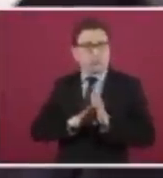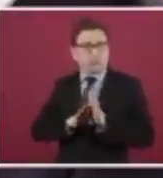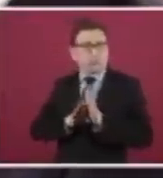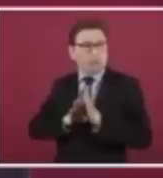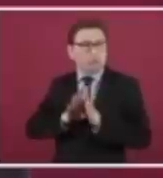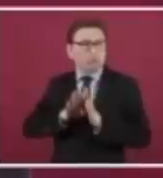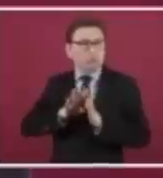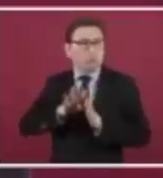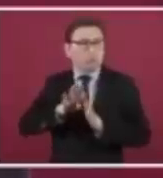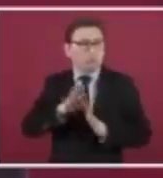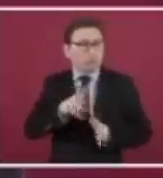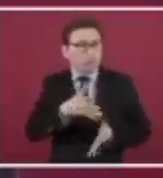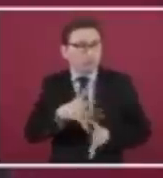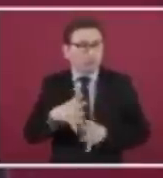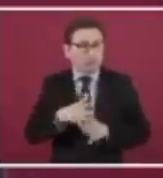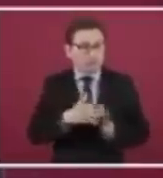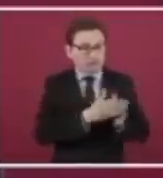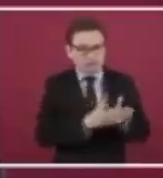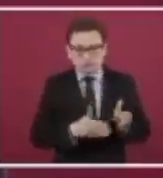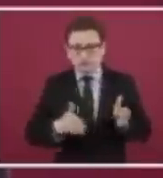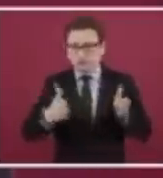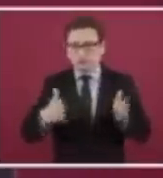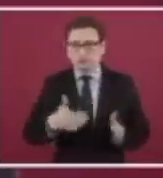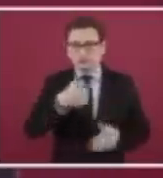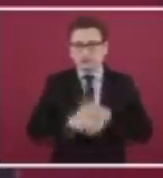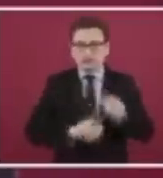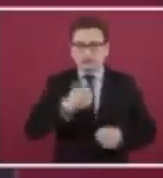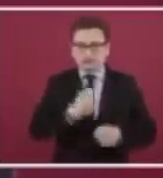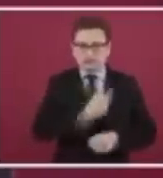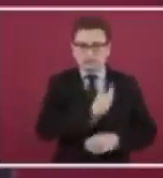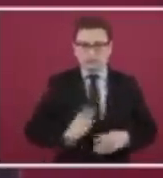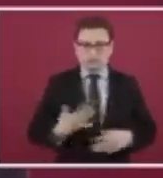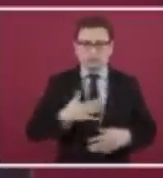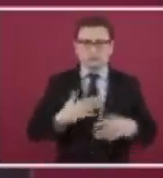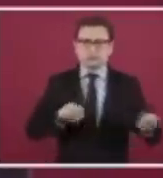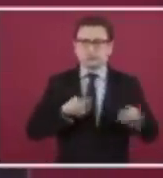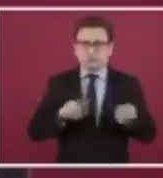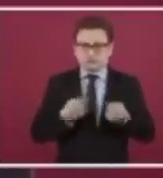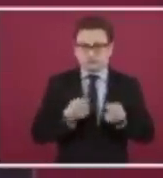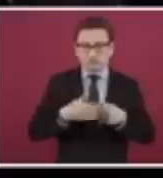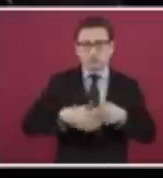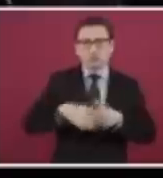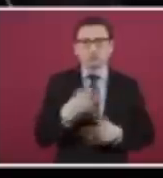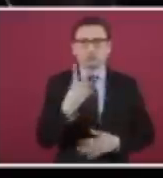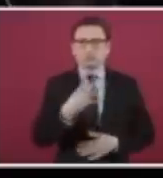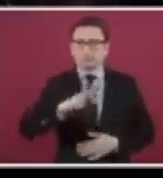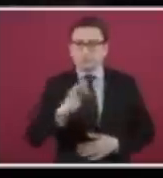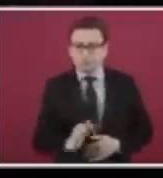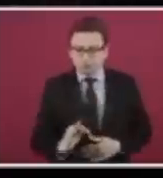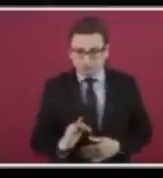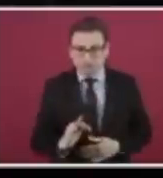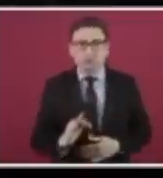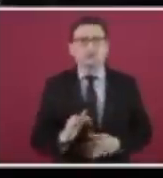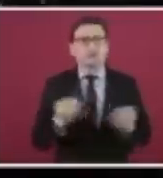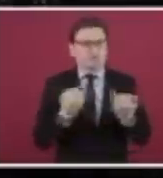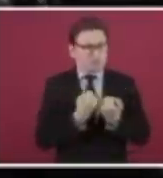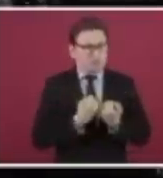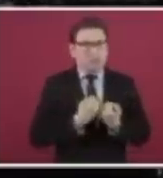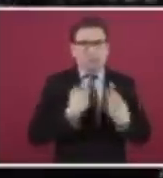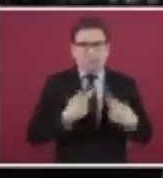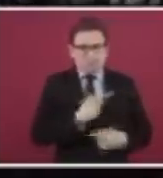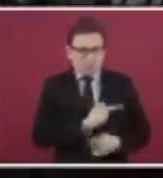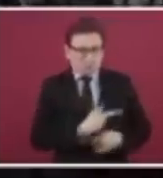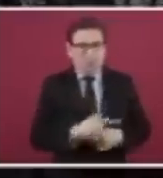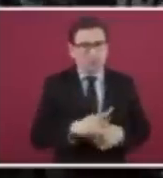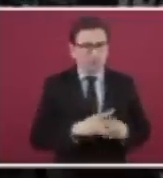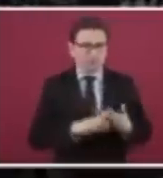en promedio en el sexenio 4% y que vamos a combatir la pobreza y